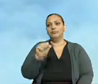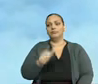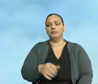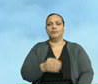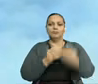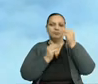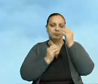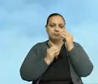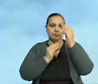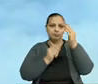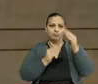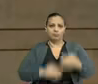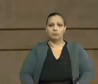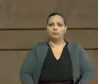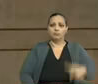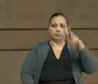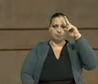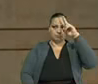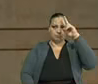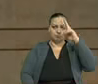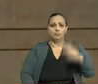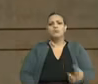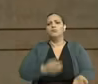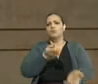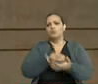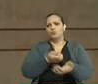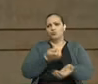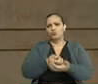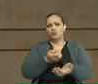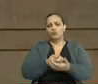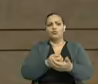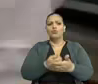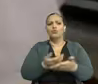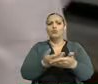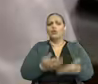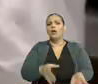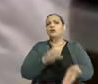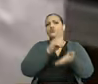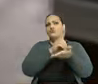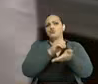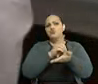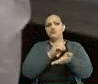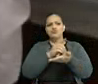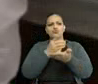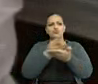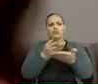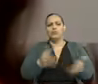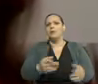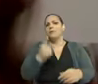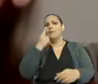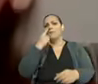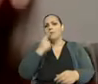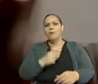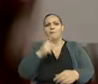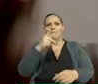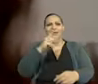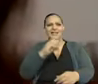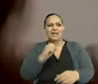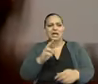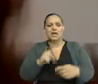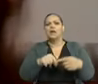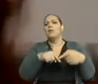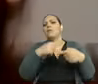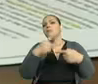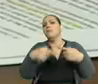de supuestas irregularidades en la adquisición de insumos médicos para la emergencia sanitaria. Acto seguido, Pavón responde a